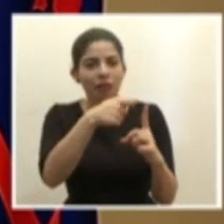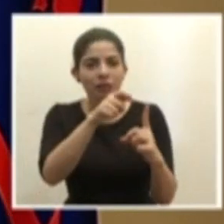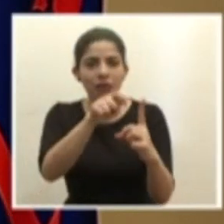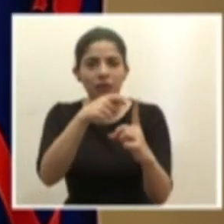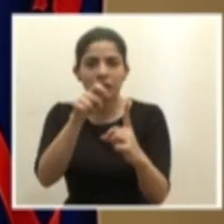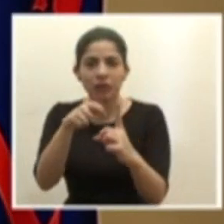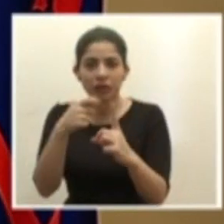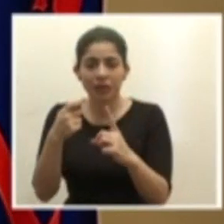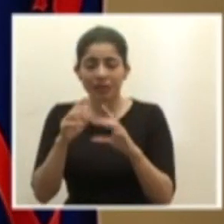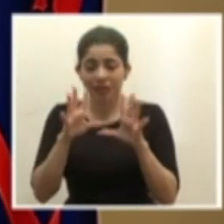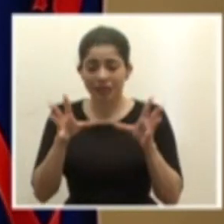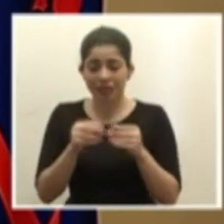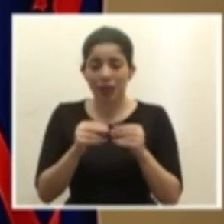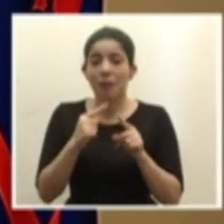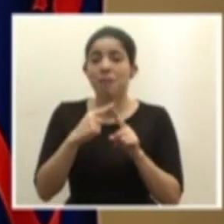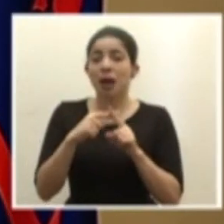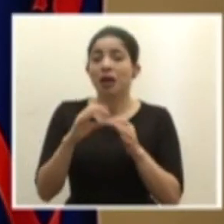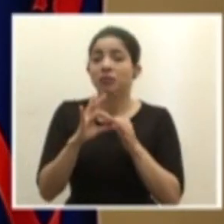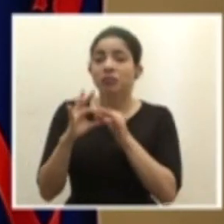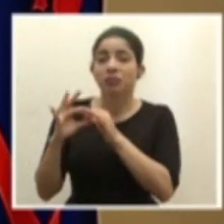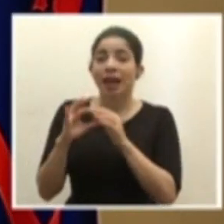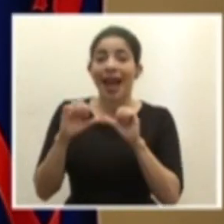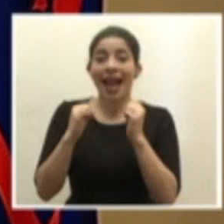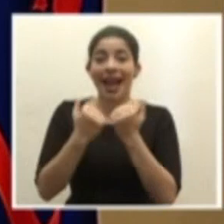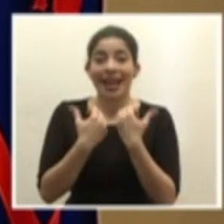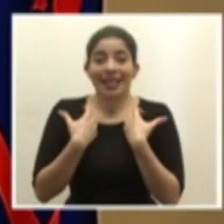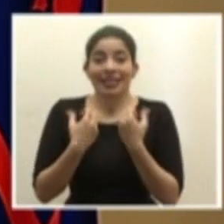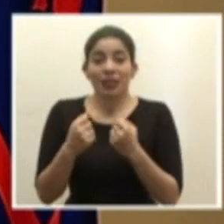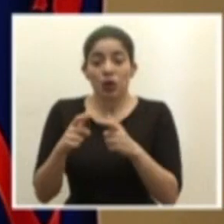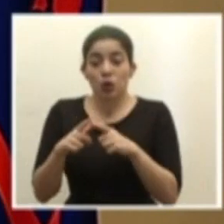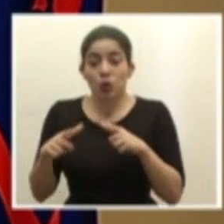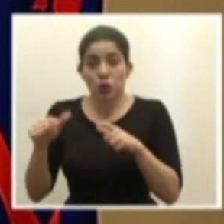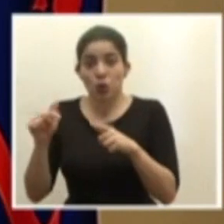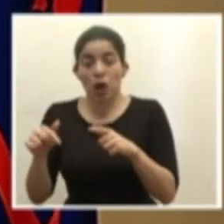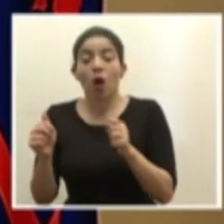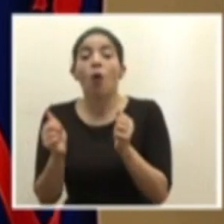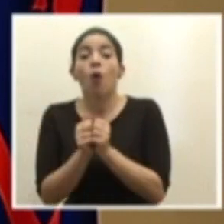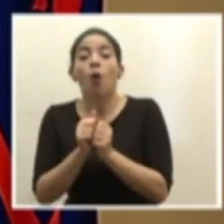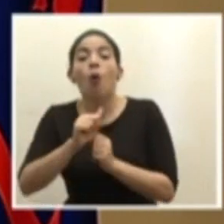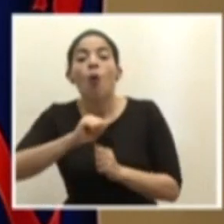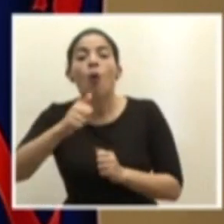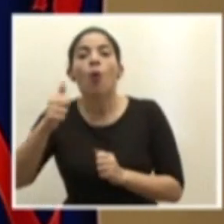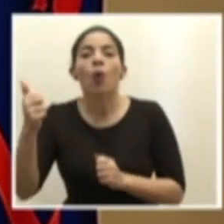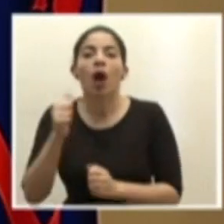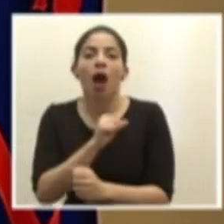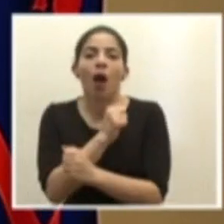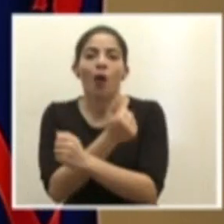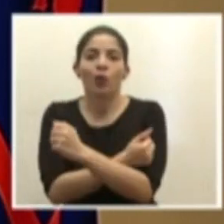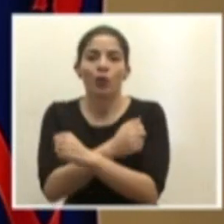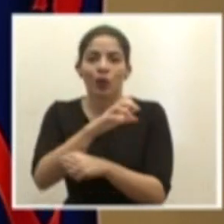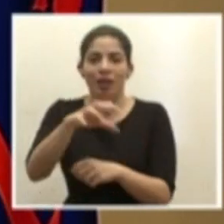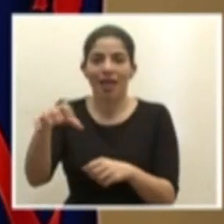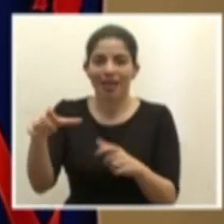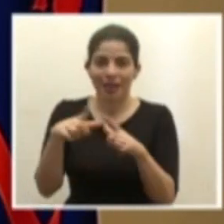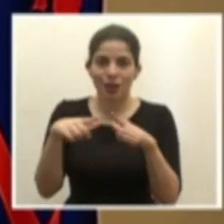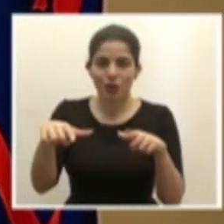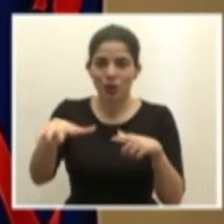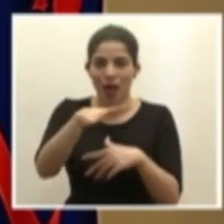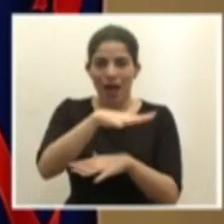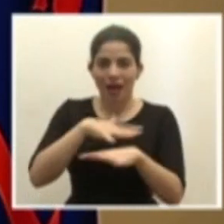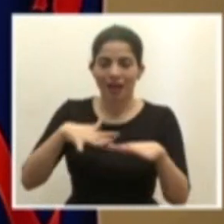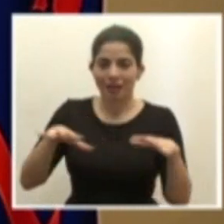muestreo, y en coordinación con el área de salud local junto con otras autoridades locales.